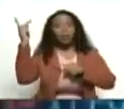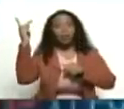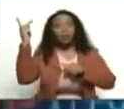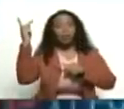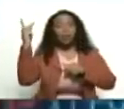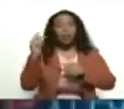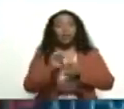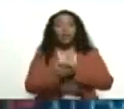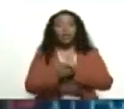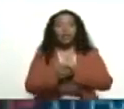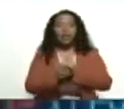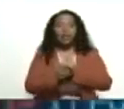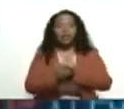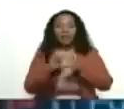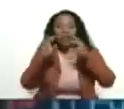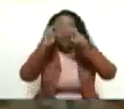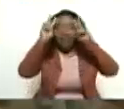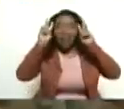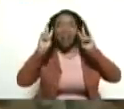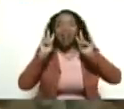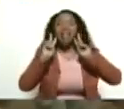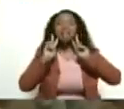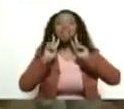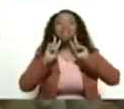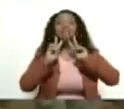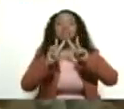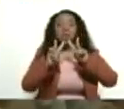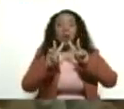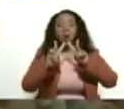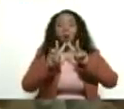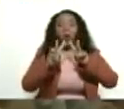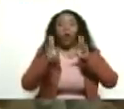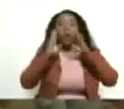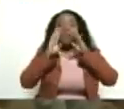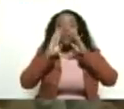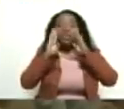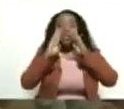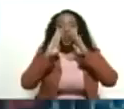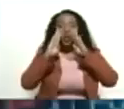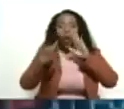sincericidio. Cuando se logra un sincericidio, es decir, una confesión,